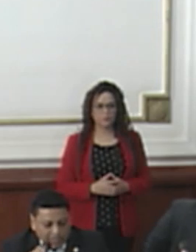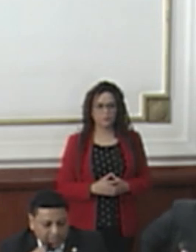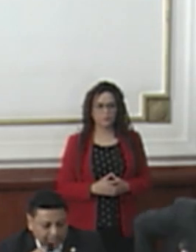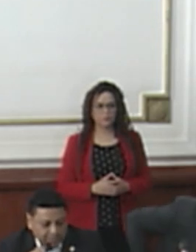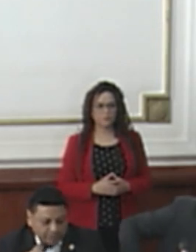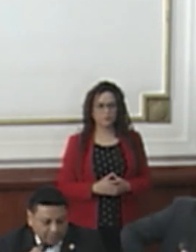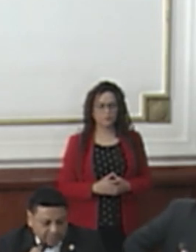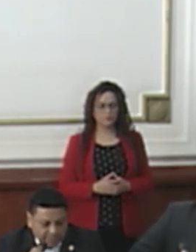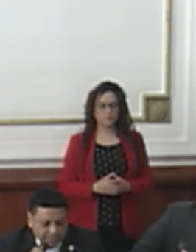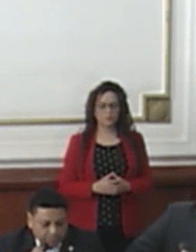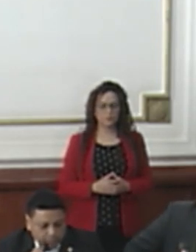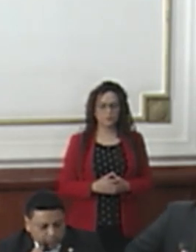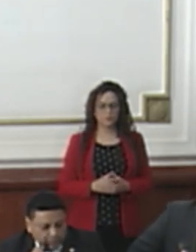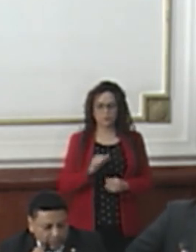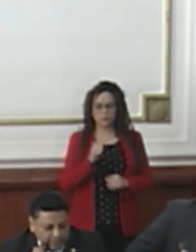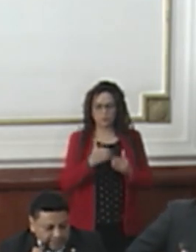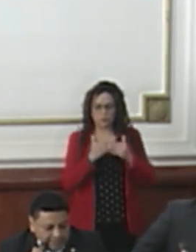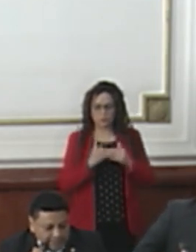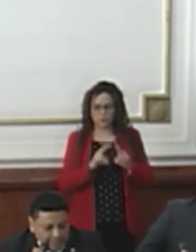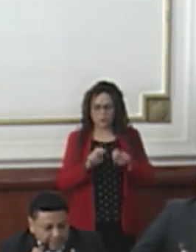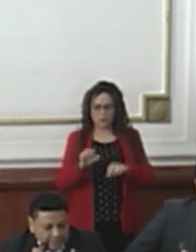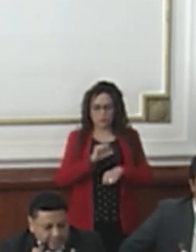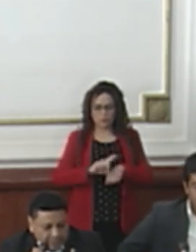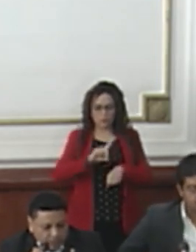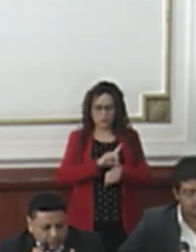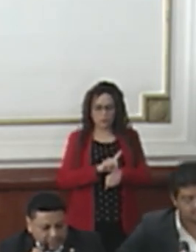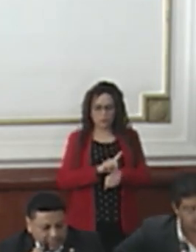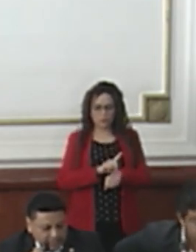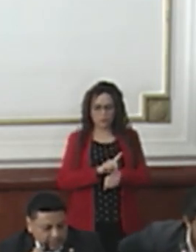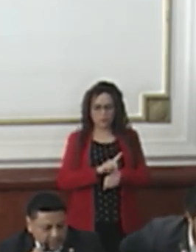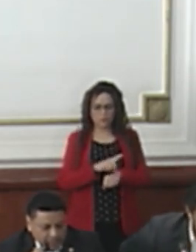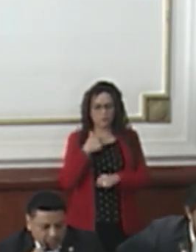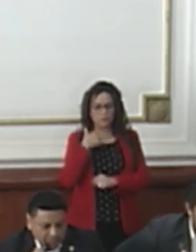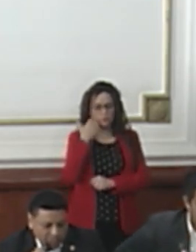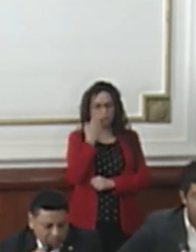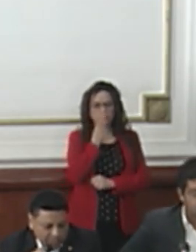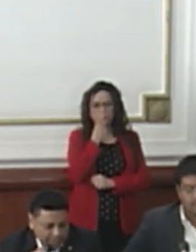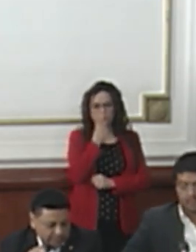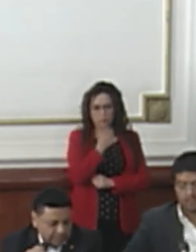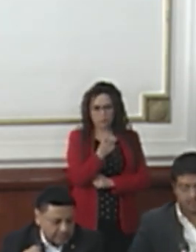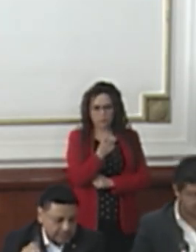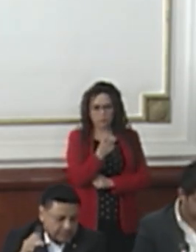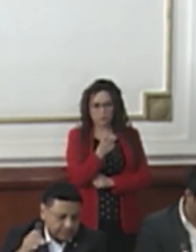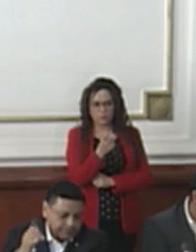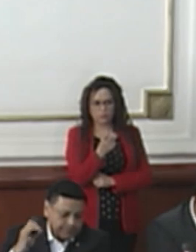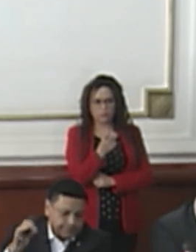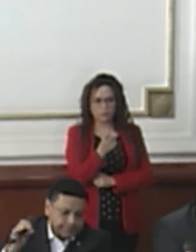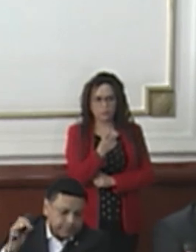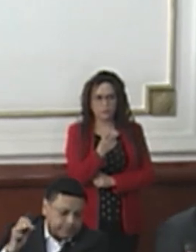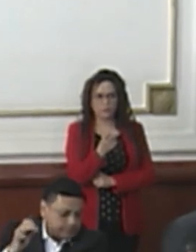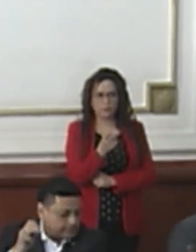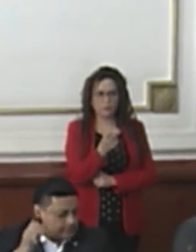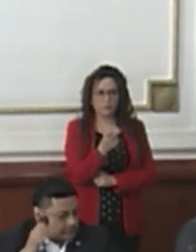Ahora bien, respecto al siguiente punto del orden del día, quisiera comentar lo siguiente.